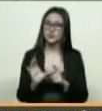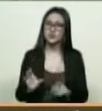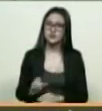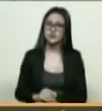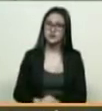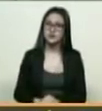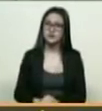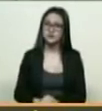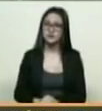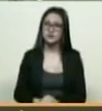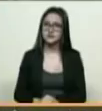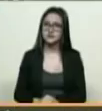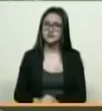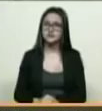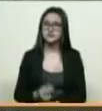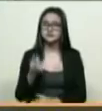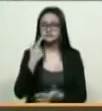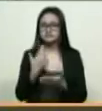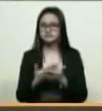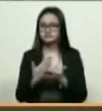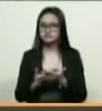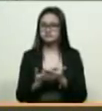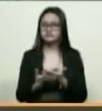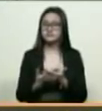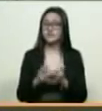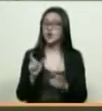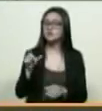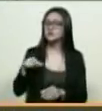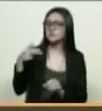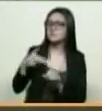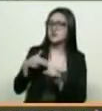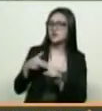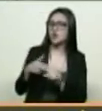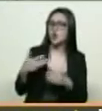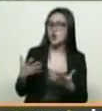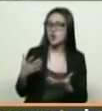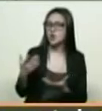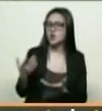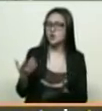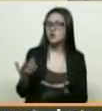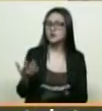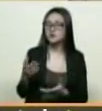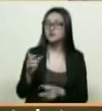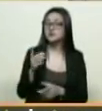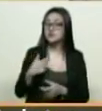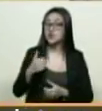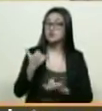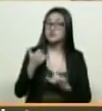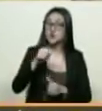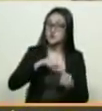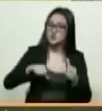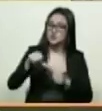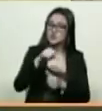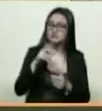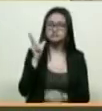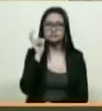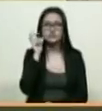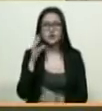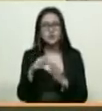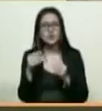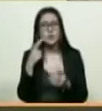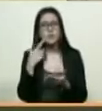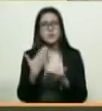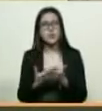en esta, digamos, planteamiento de la economía postpetrolera, y a nosotros nos ha servido pues para escuchar esas